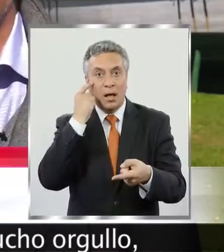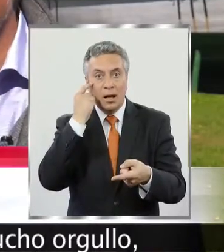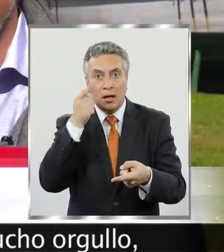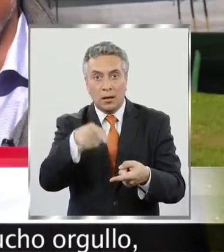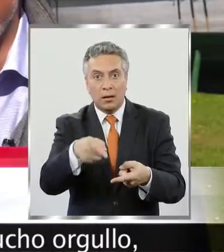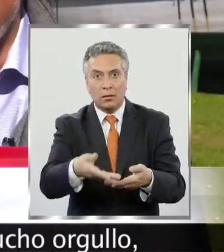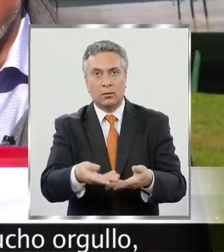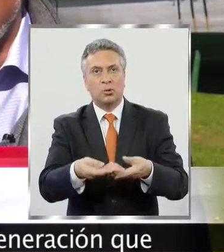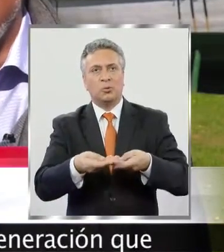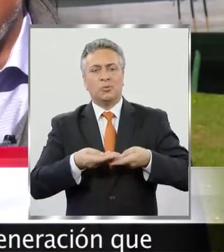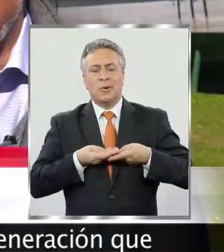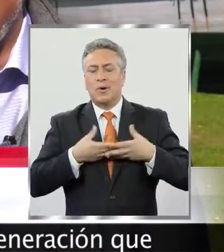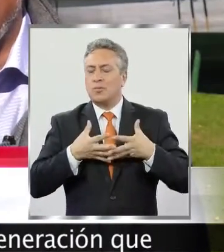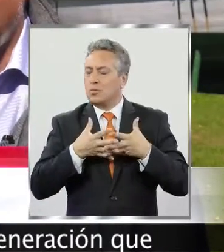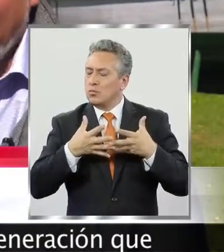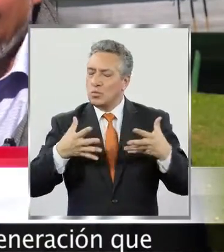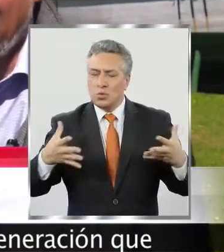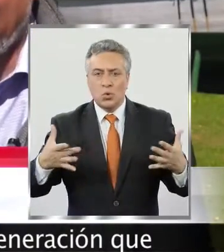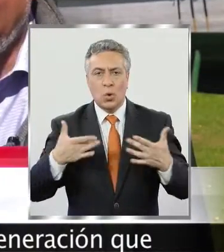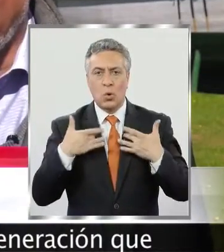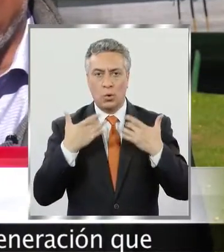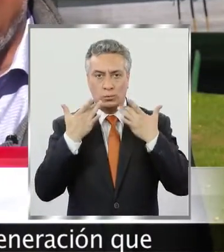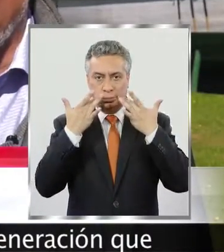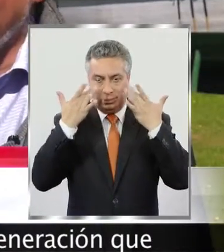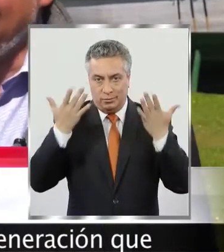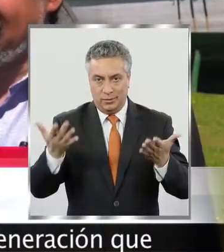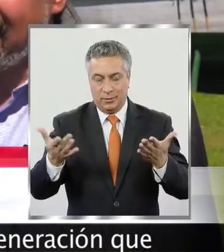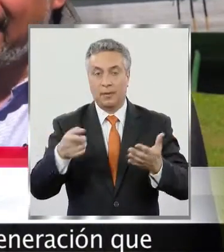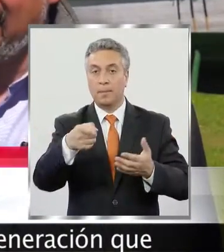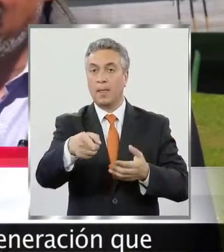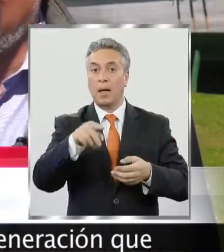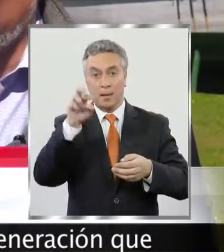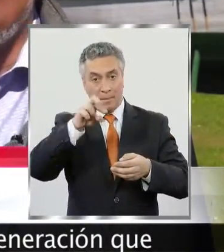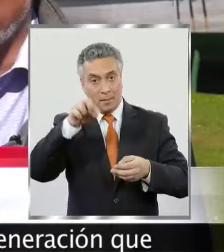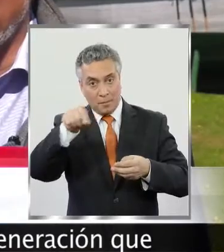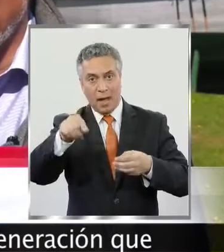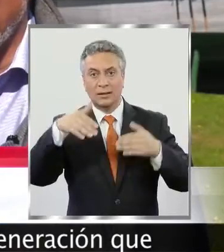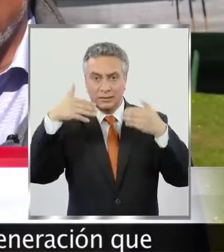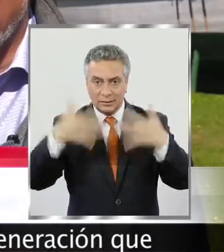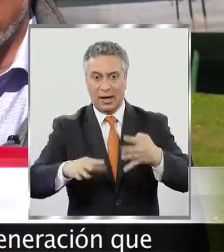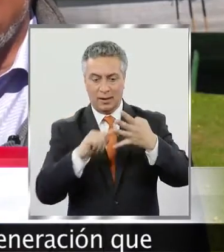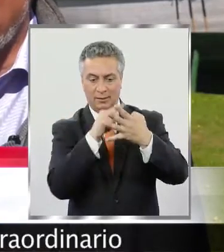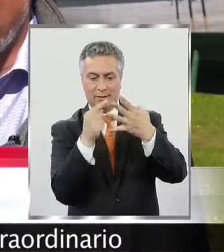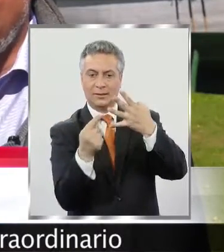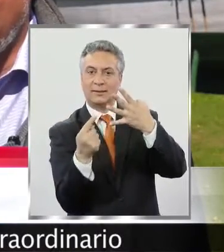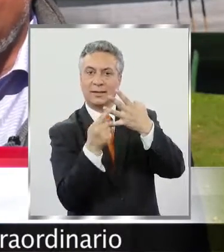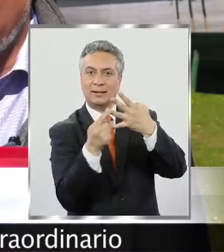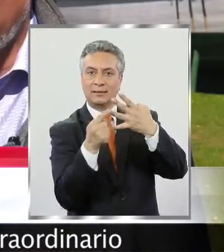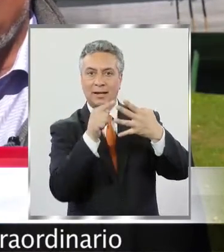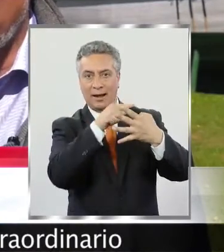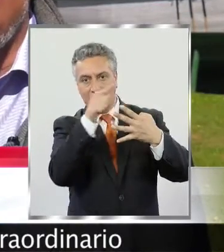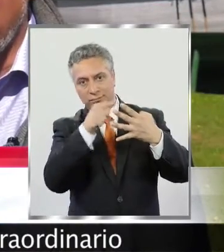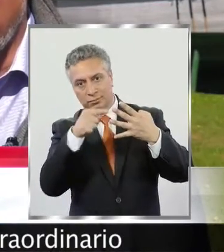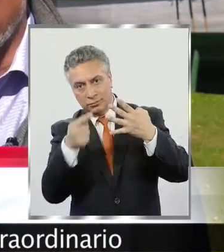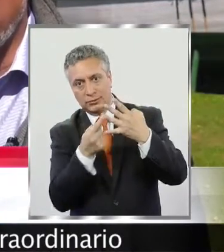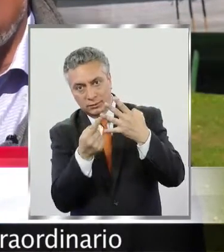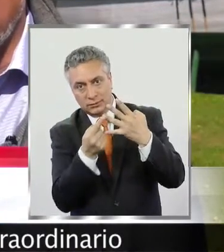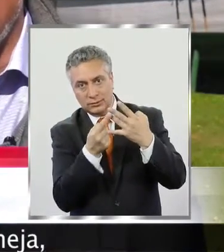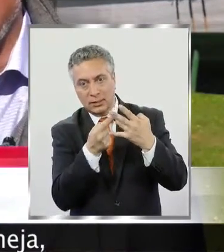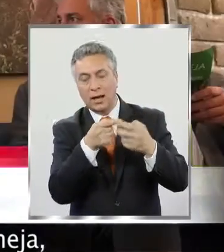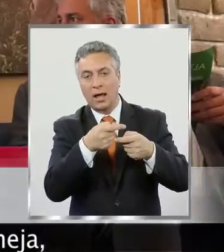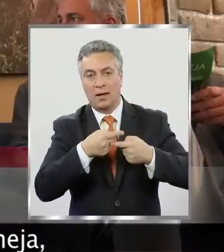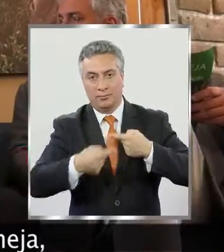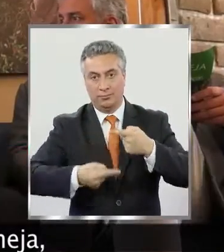con mucho orgullo. El padre, que ya era la tercera generación que desarrollaba este trabajo extraordinario